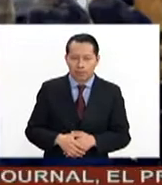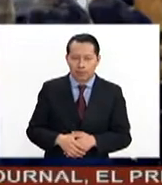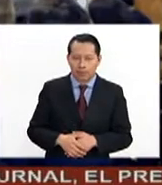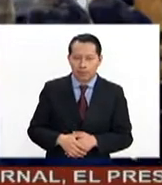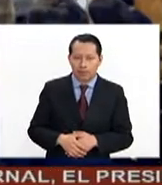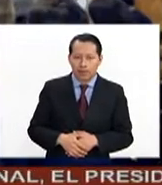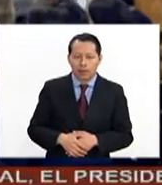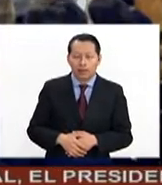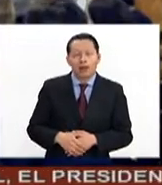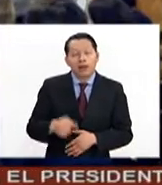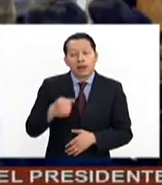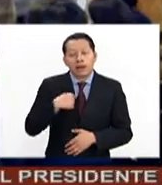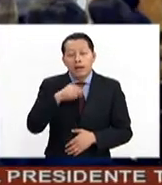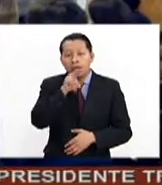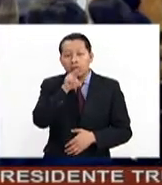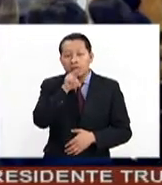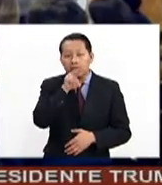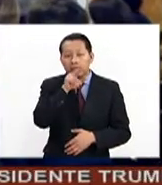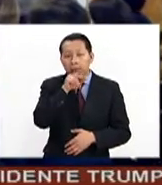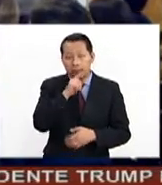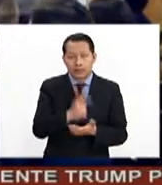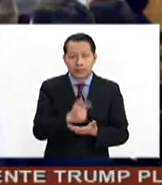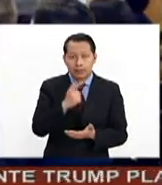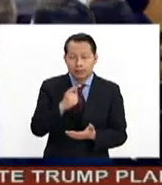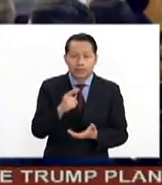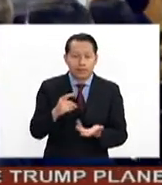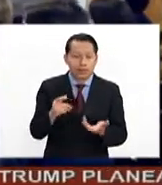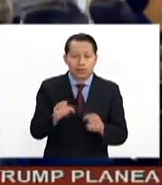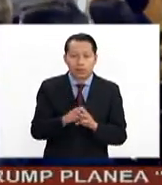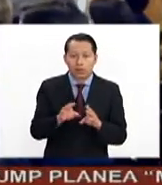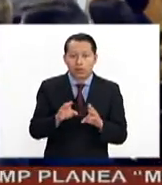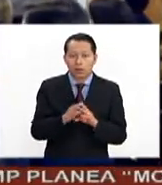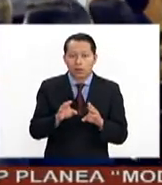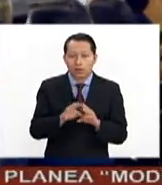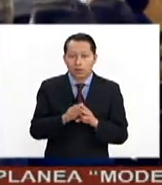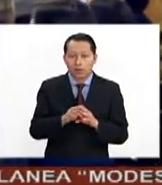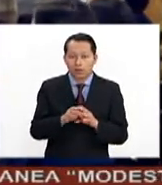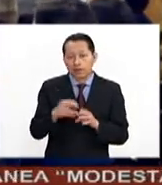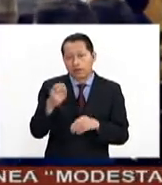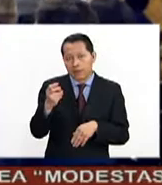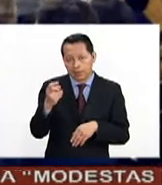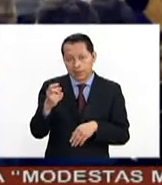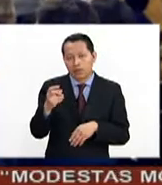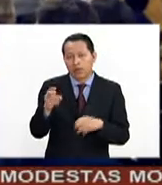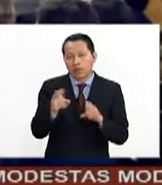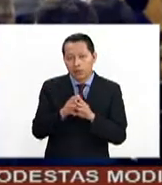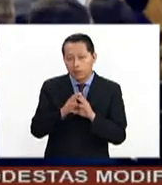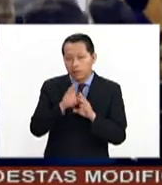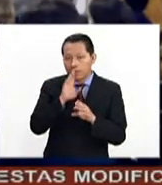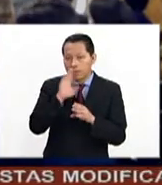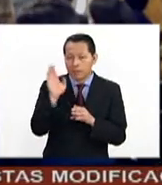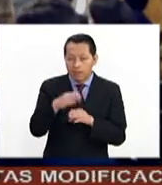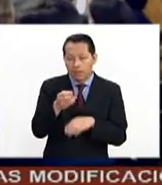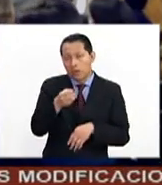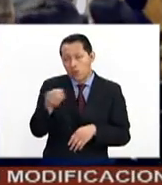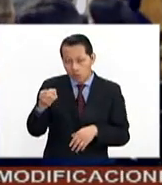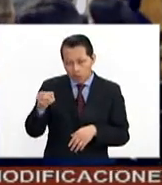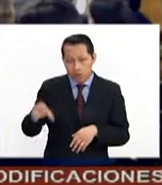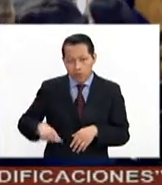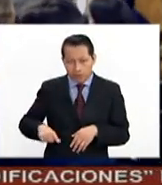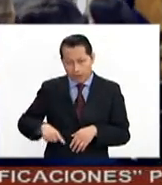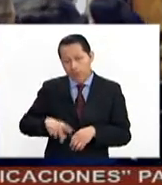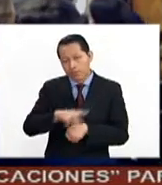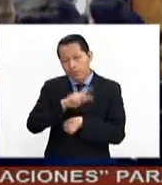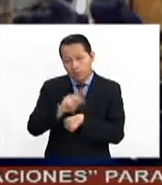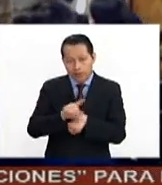A México preocupa de manera grave el deterioro del orden democrático en un país